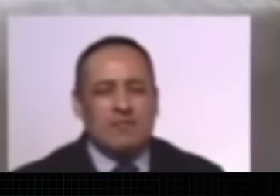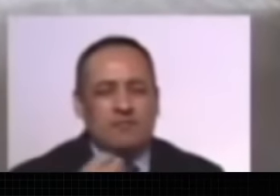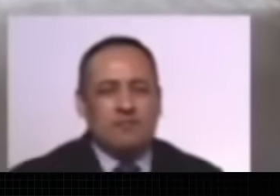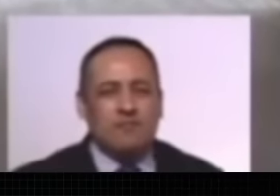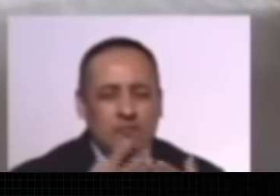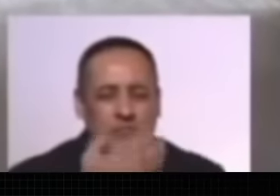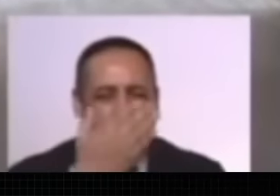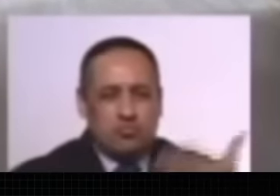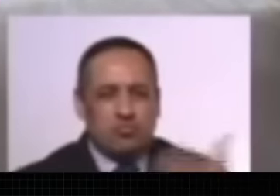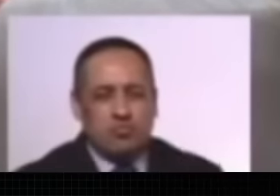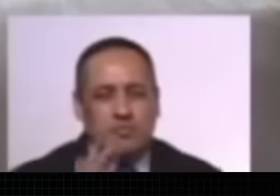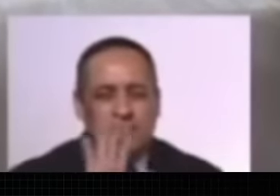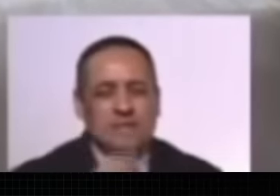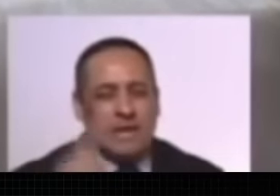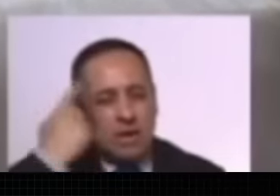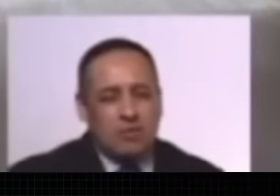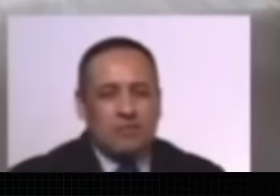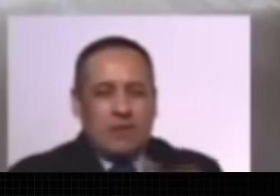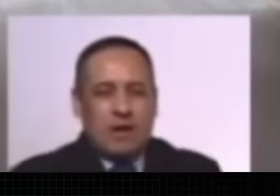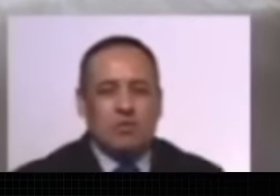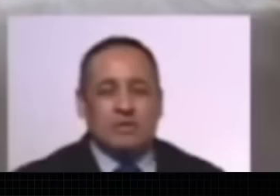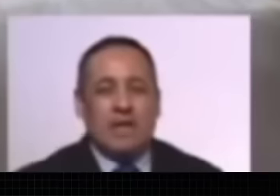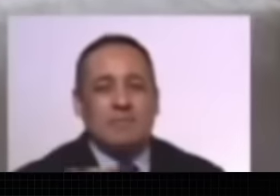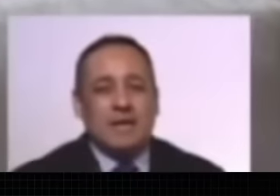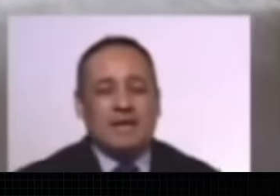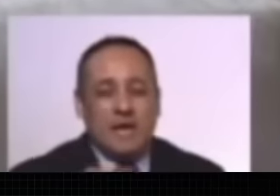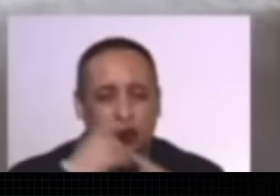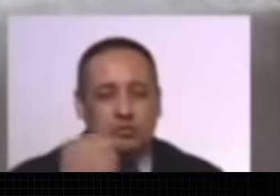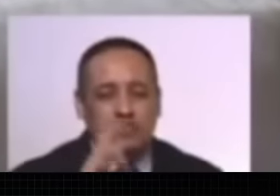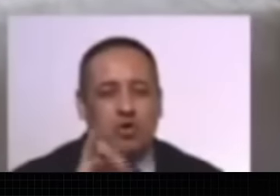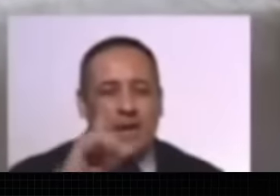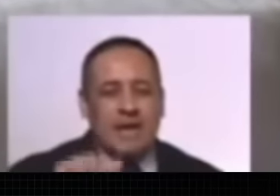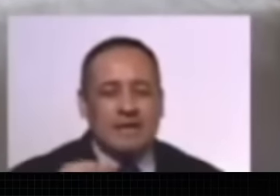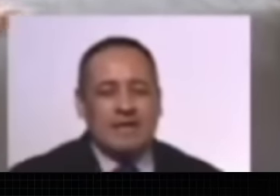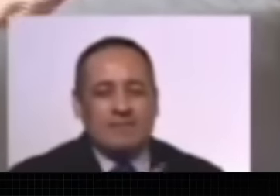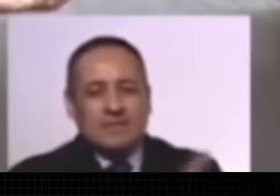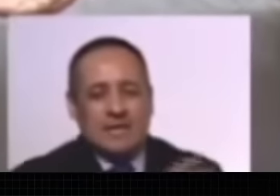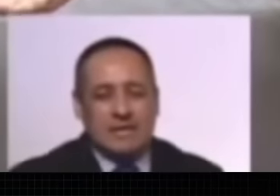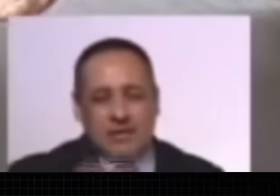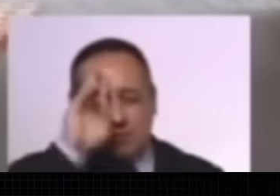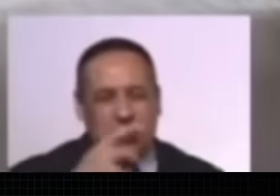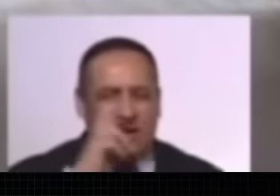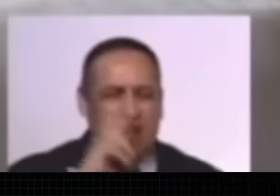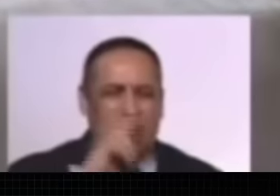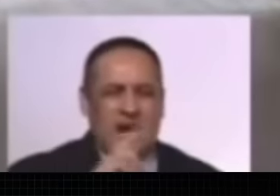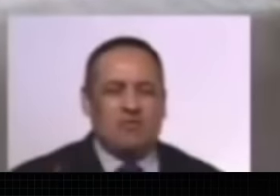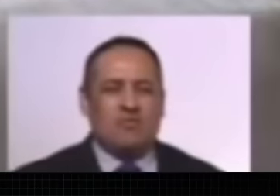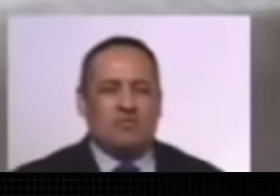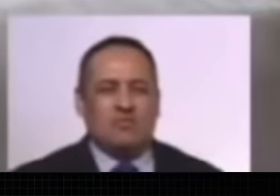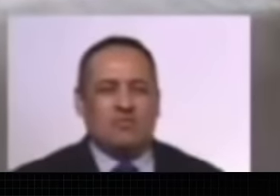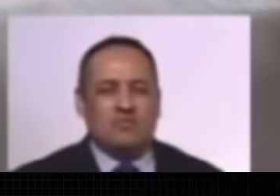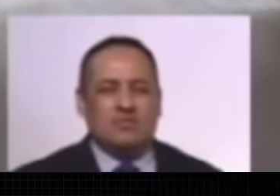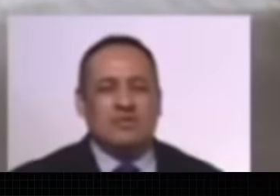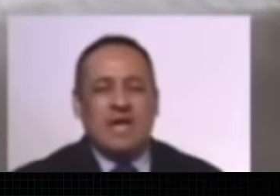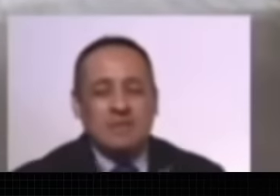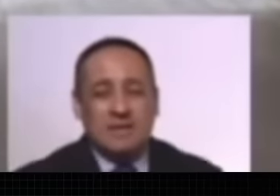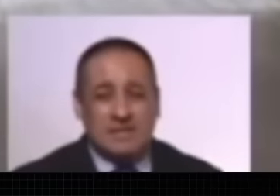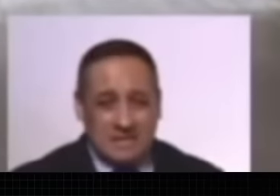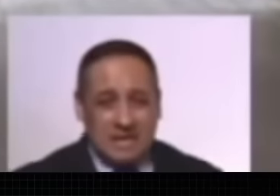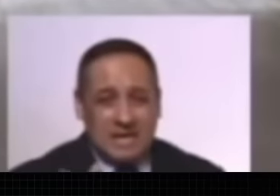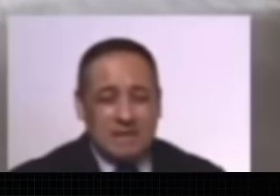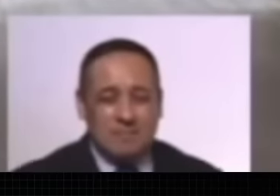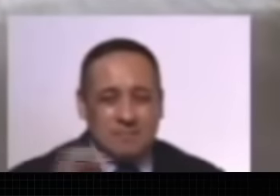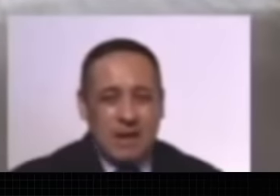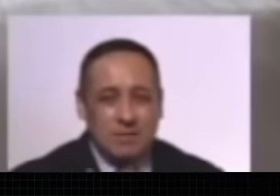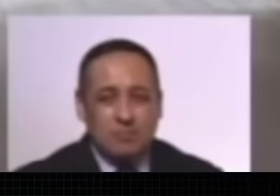y columnas a conveniencia. Cuando Zoraida era fiscal de la Nación, qué raro, ¿no? Y si quieren más pruebas de